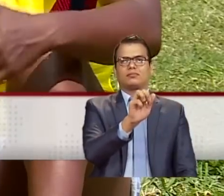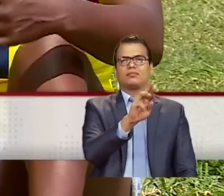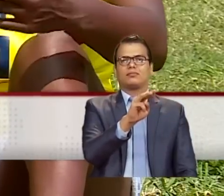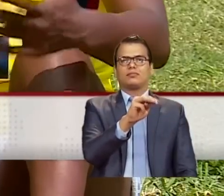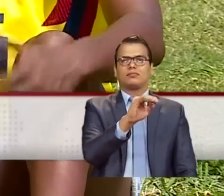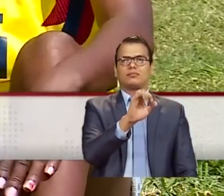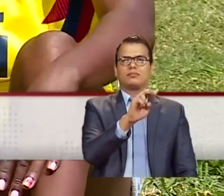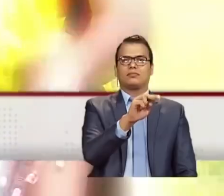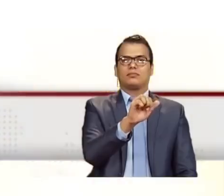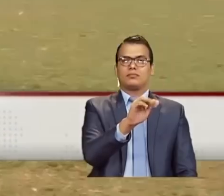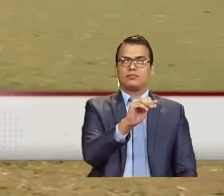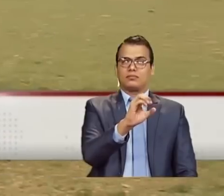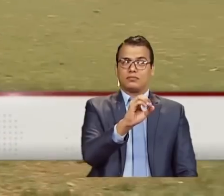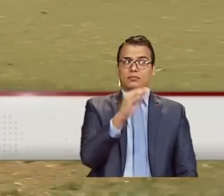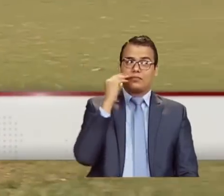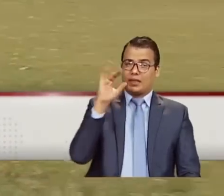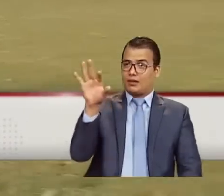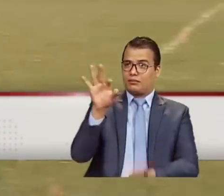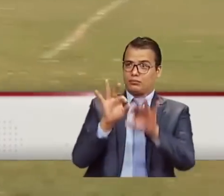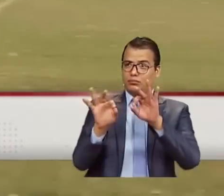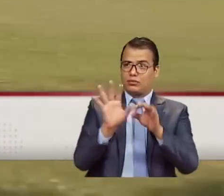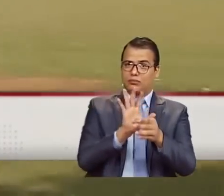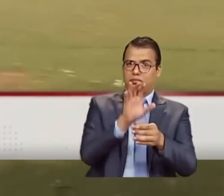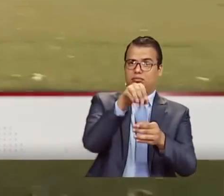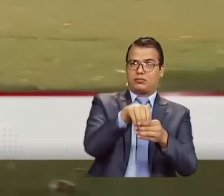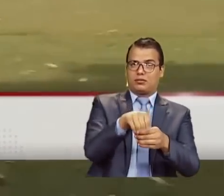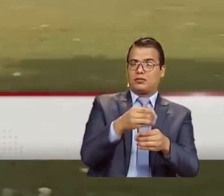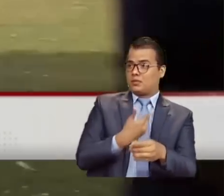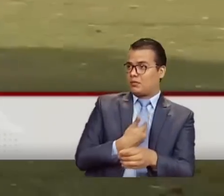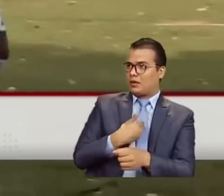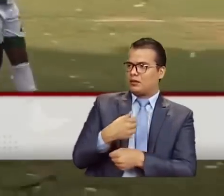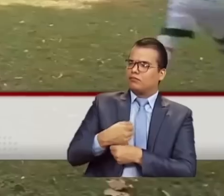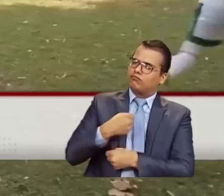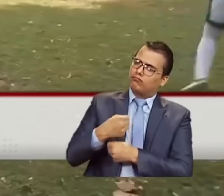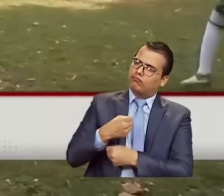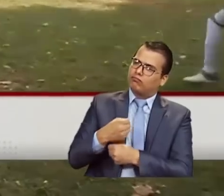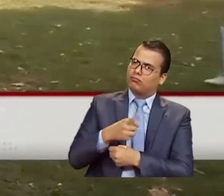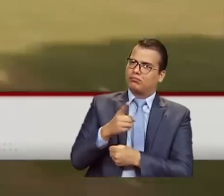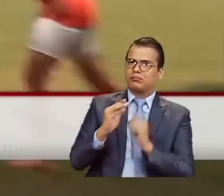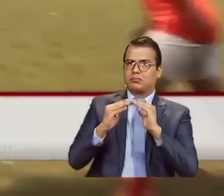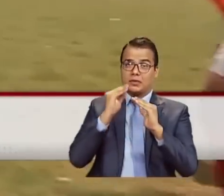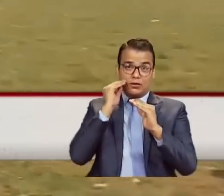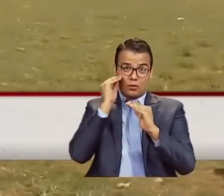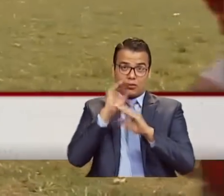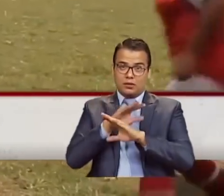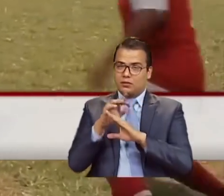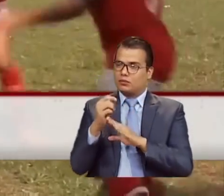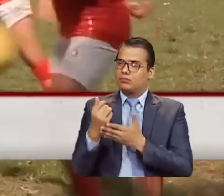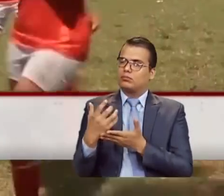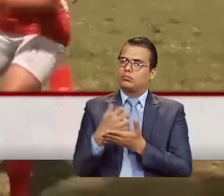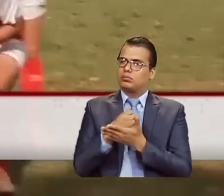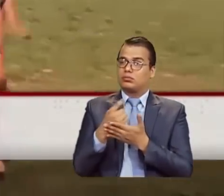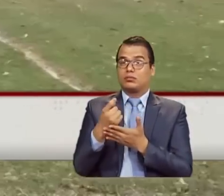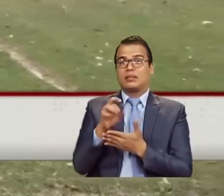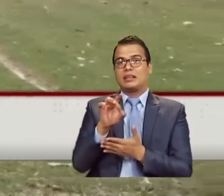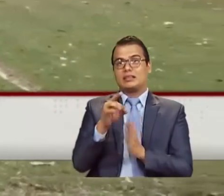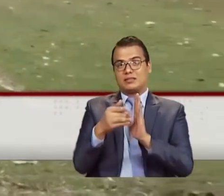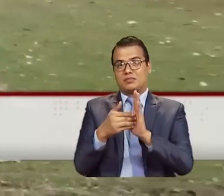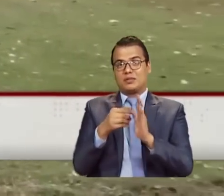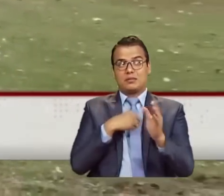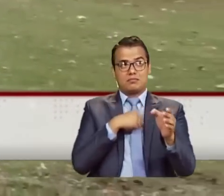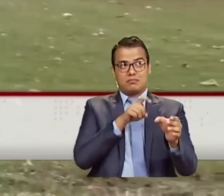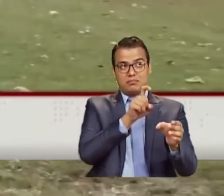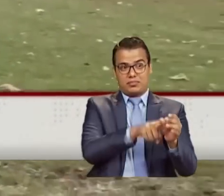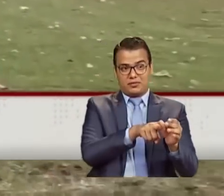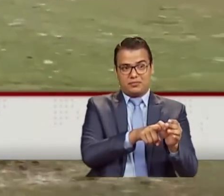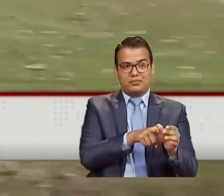escuela de formación para niñas. Mi madre con mucho esfuerzo, ella trabajaba en casa de familia, consiguió 15,000 pesos para